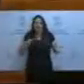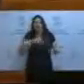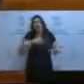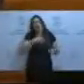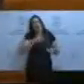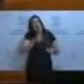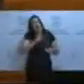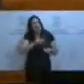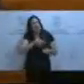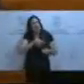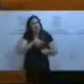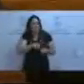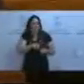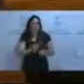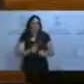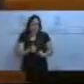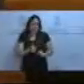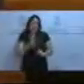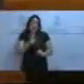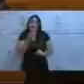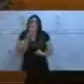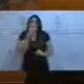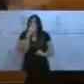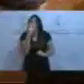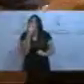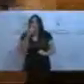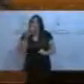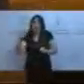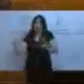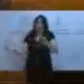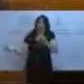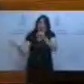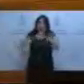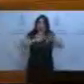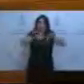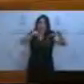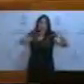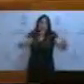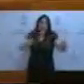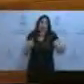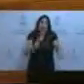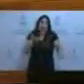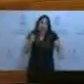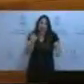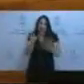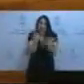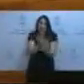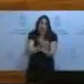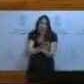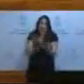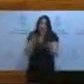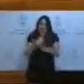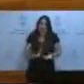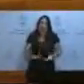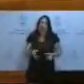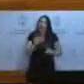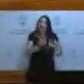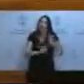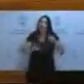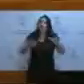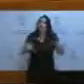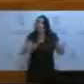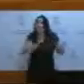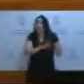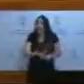peyorativas. No va a venir nunca a ver 3 lobos puestos ahí, voy a dejarlo por absoluta casualidad y sin ningún tipo de selección previa. Entonces, ¿pero cuál es el problema? Que al